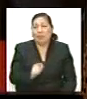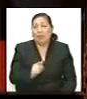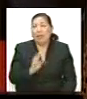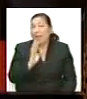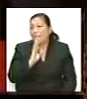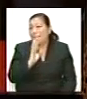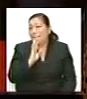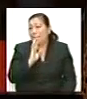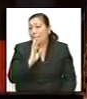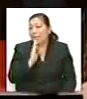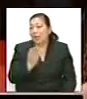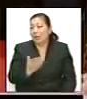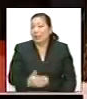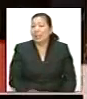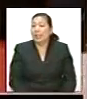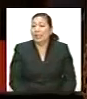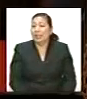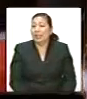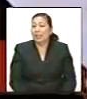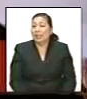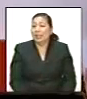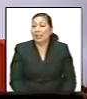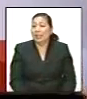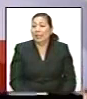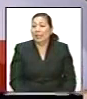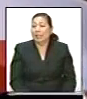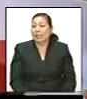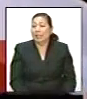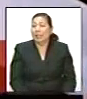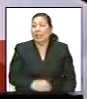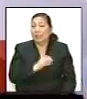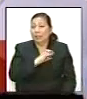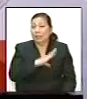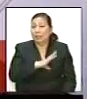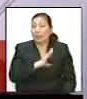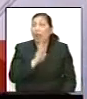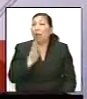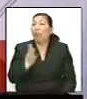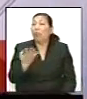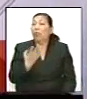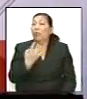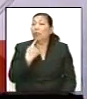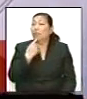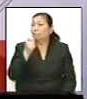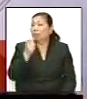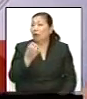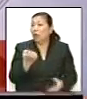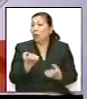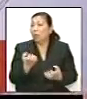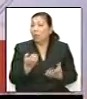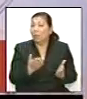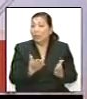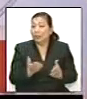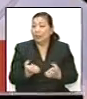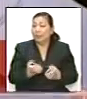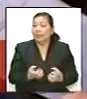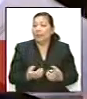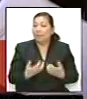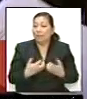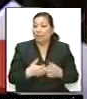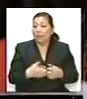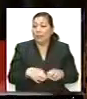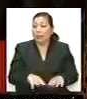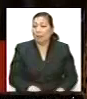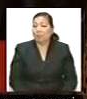hablar al parlamentario Sabac de Chile, donde decía que hay que pasar de economía extractiva a economía